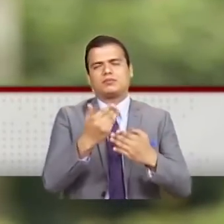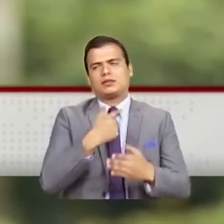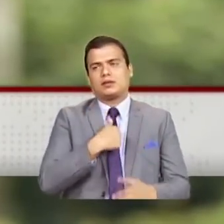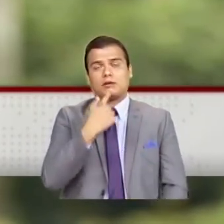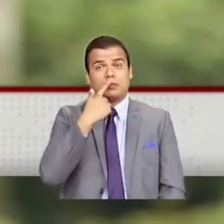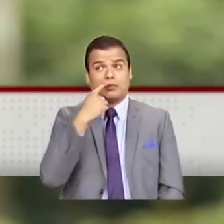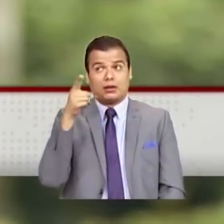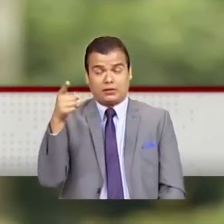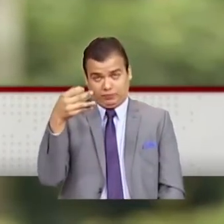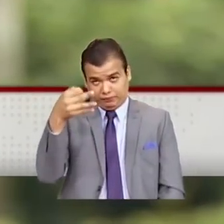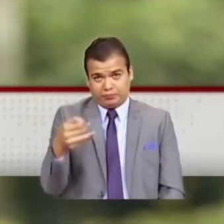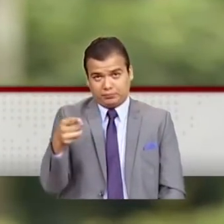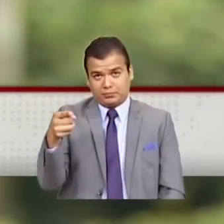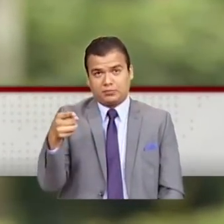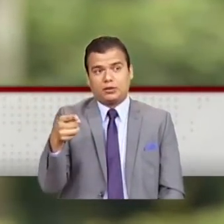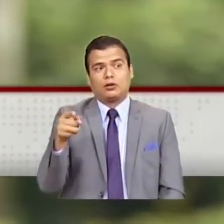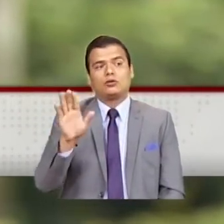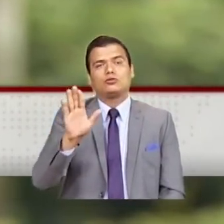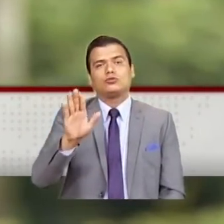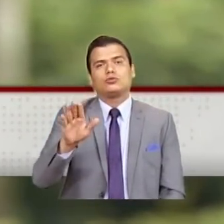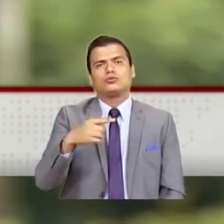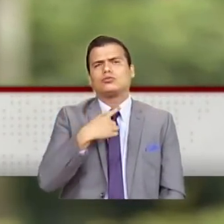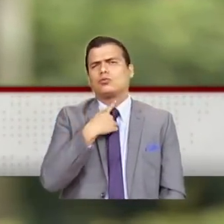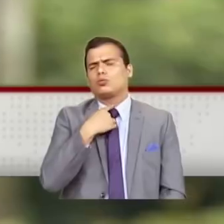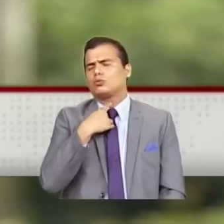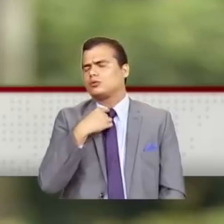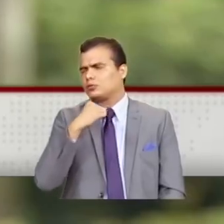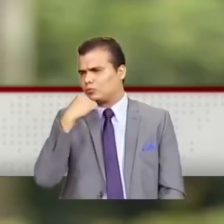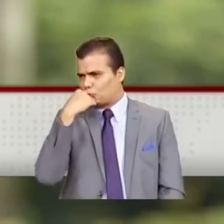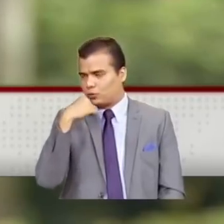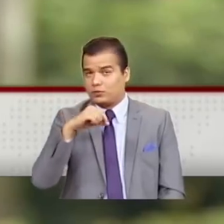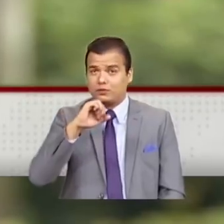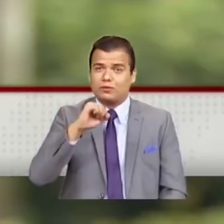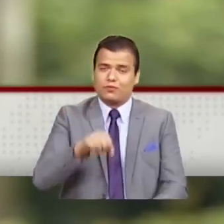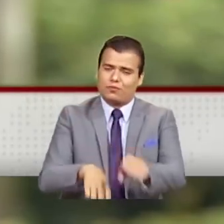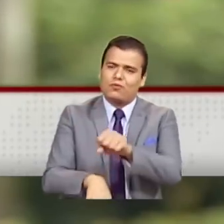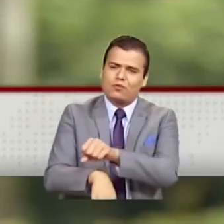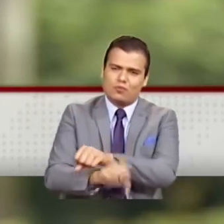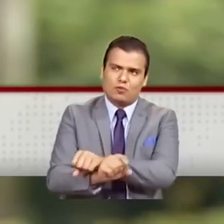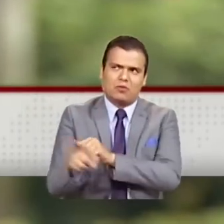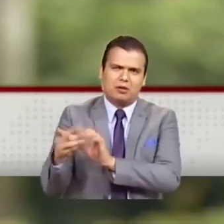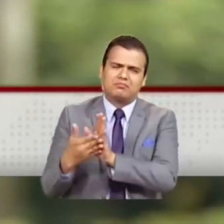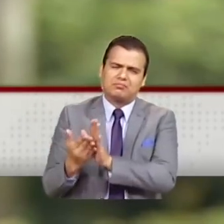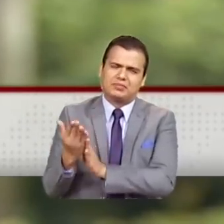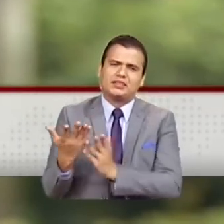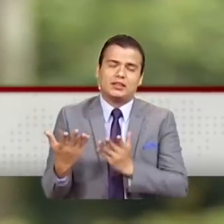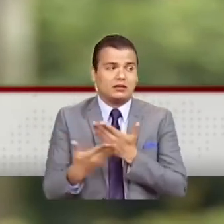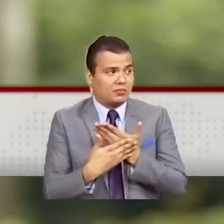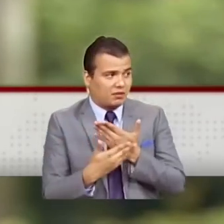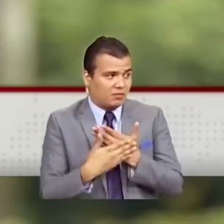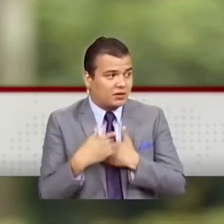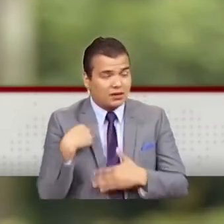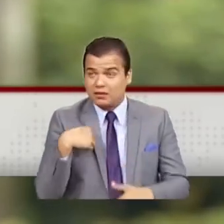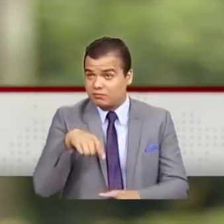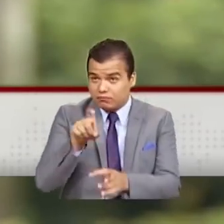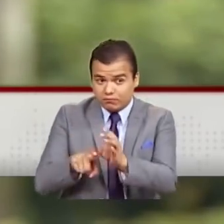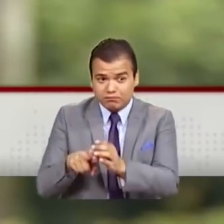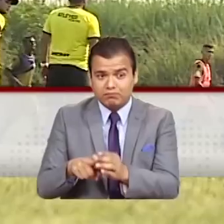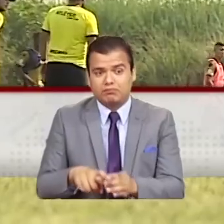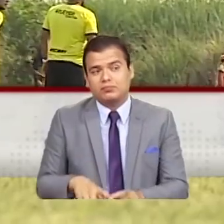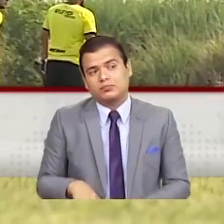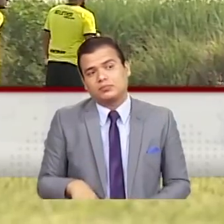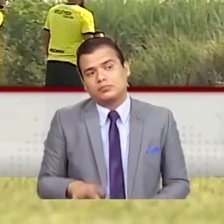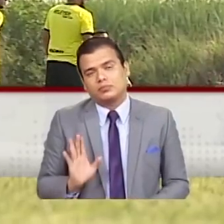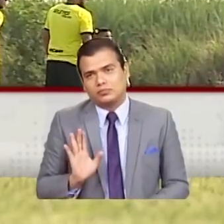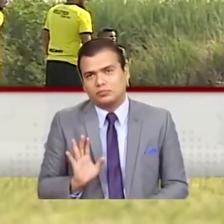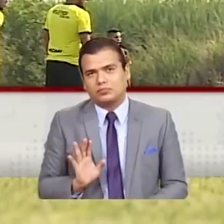padre en ese tiempo pues le gustaba mucho el fútbol, aún le gusta, y fue él el que como que quiso que yo hiciera parte del fútbol,